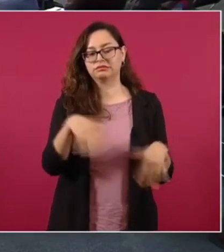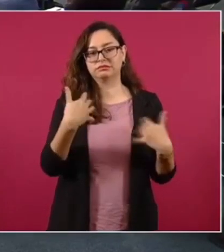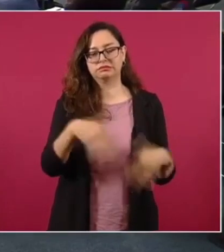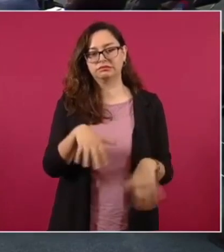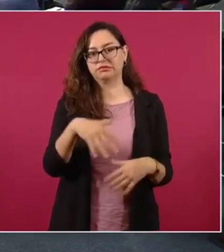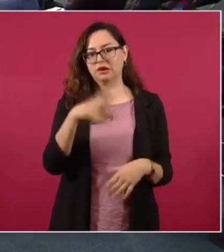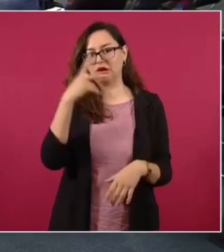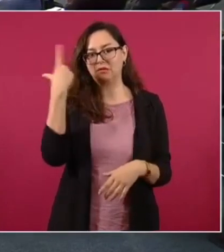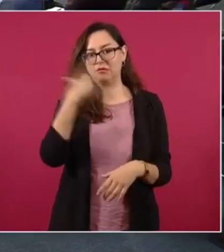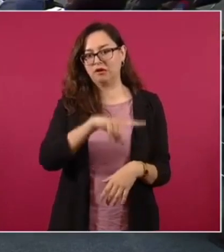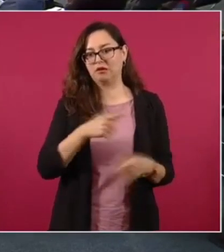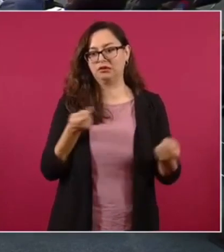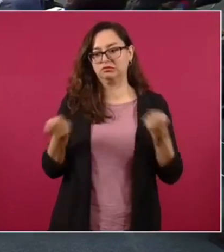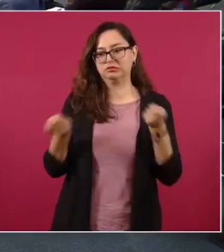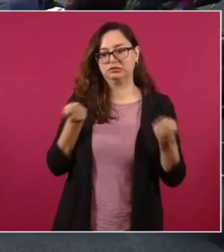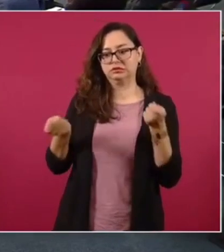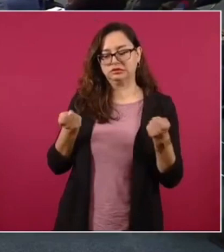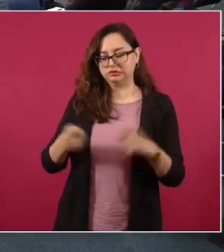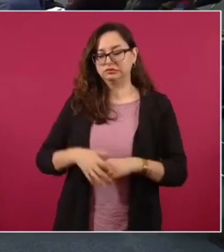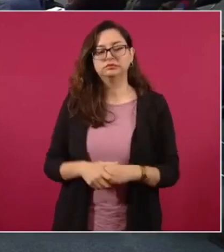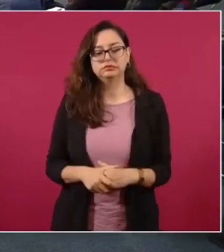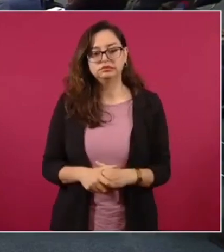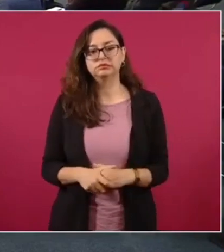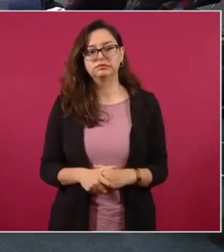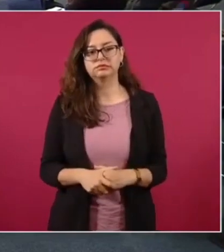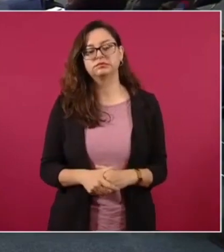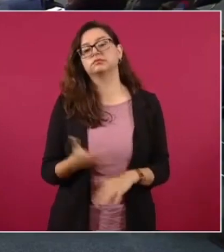Yo iba allá cuando era opositor